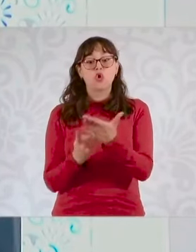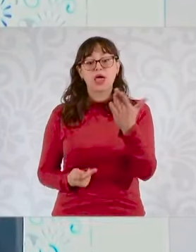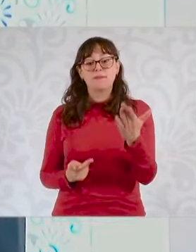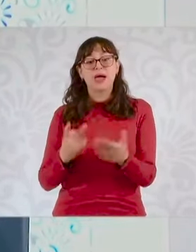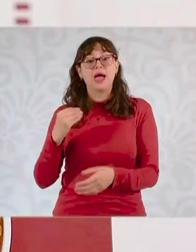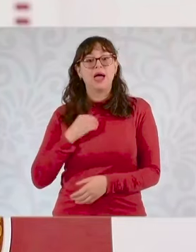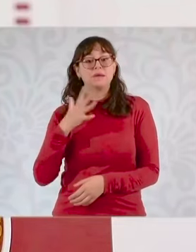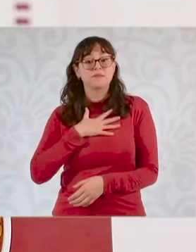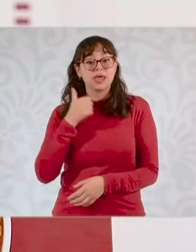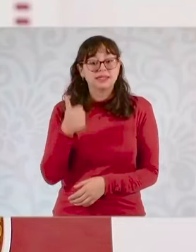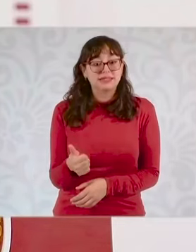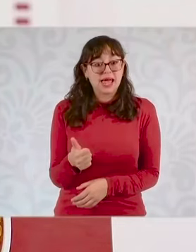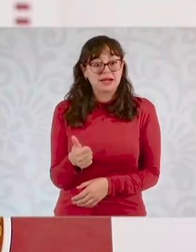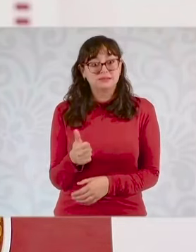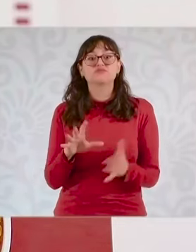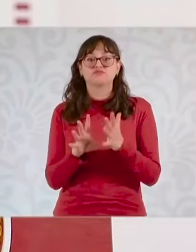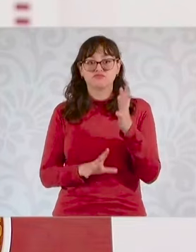pasen a ser constitucionales.